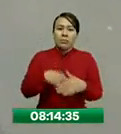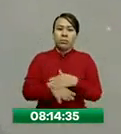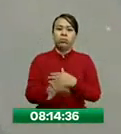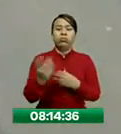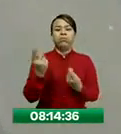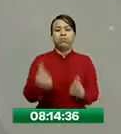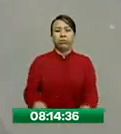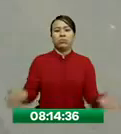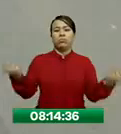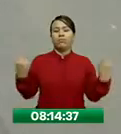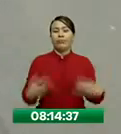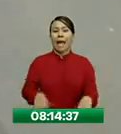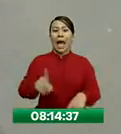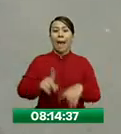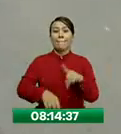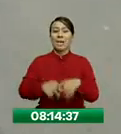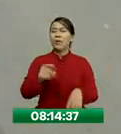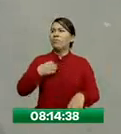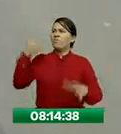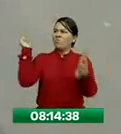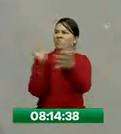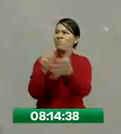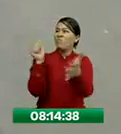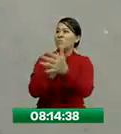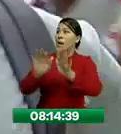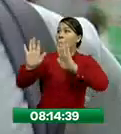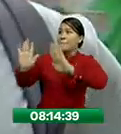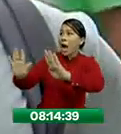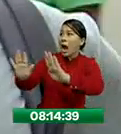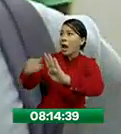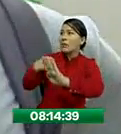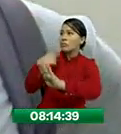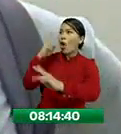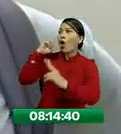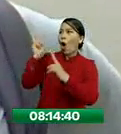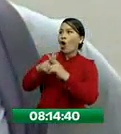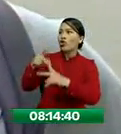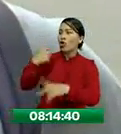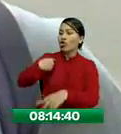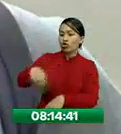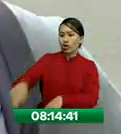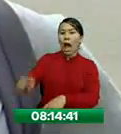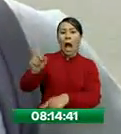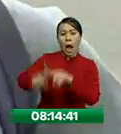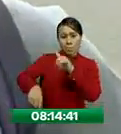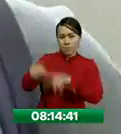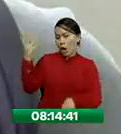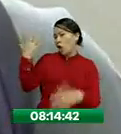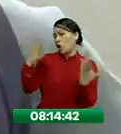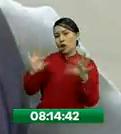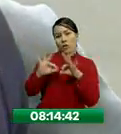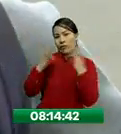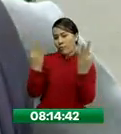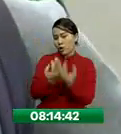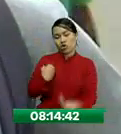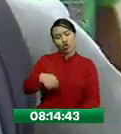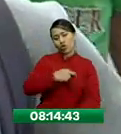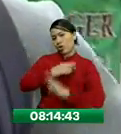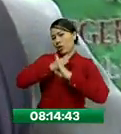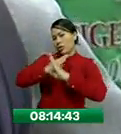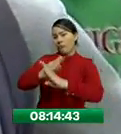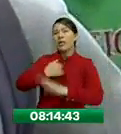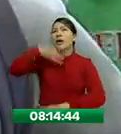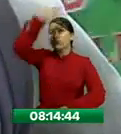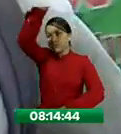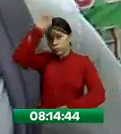los amigos de la víctima no lo permitieron. Se subió en el primer taxi que vio y como el semáforo lo cogió en roja, la gente lo bajó